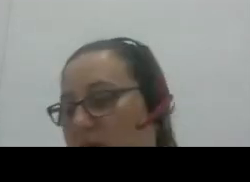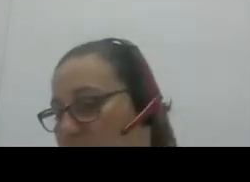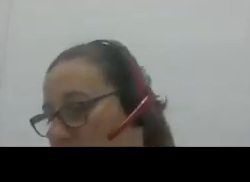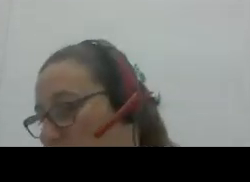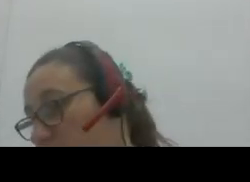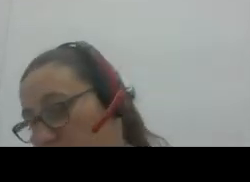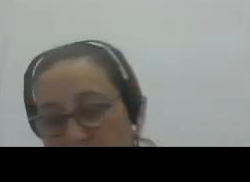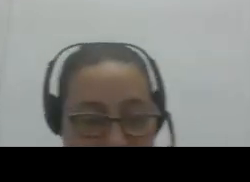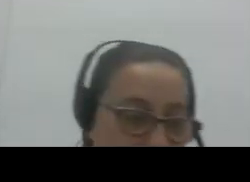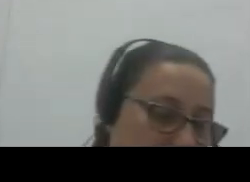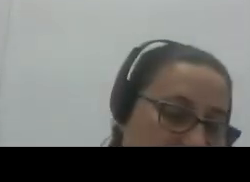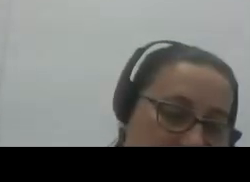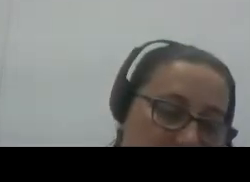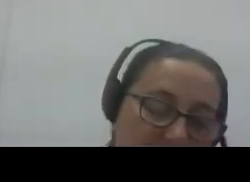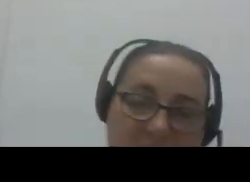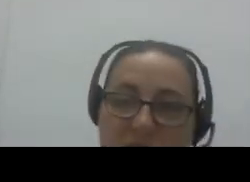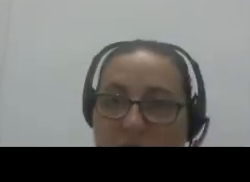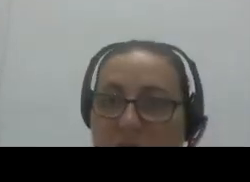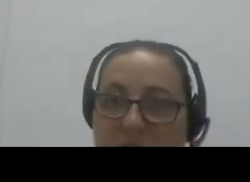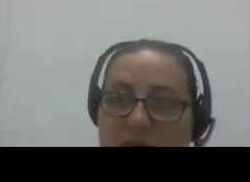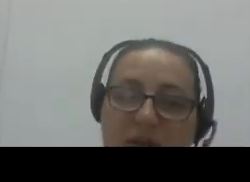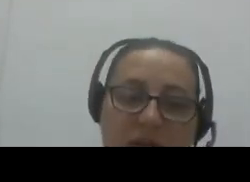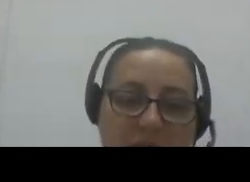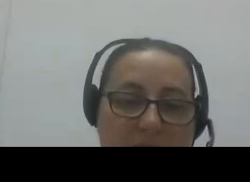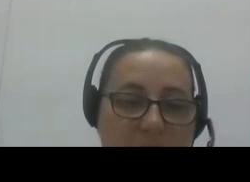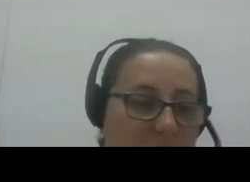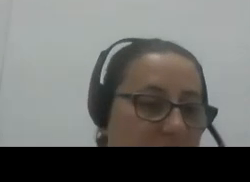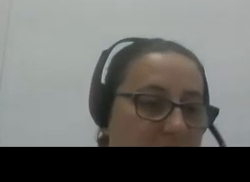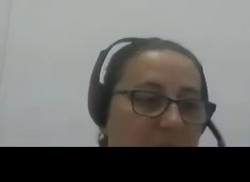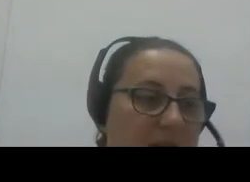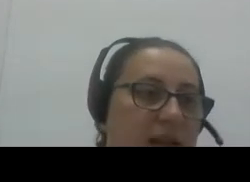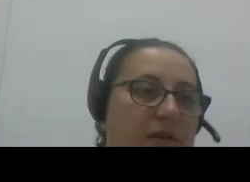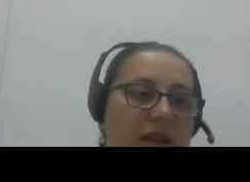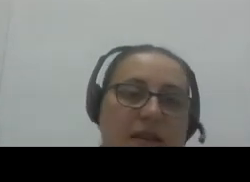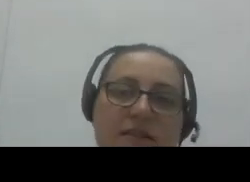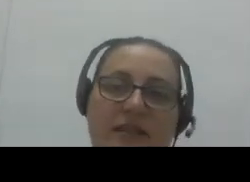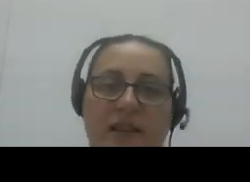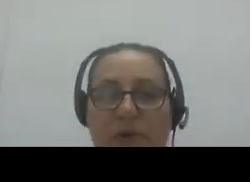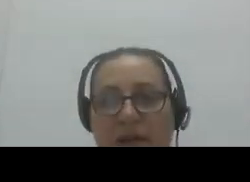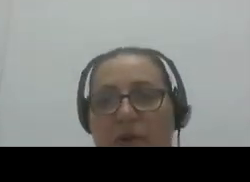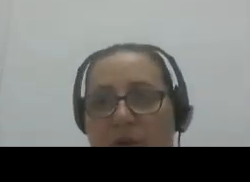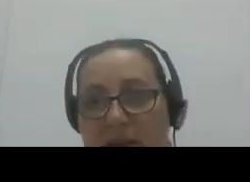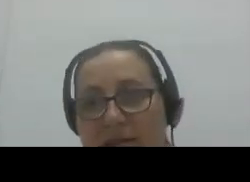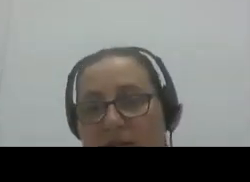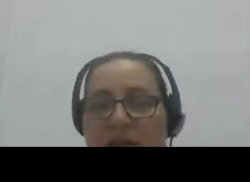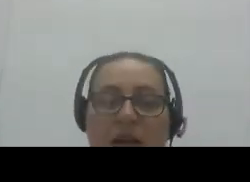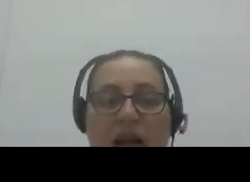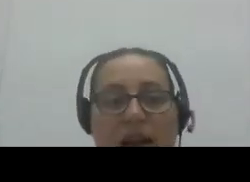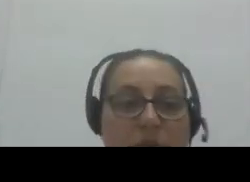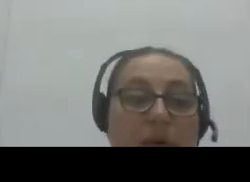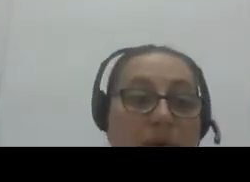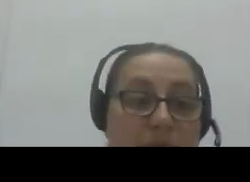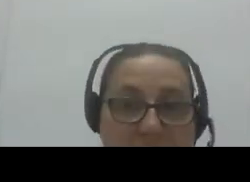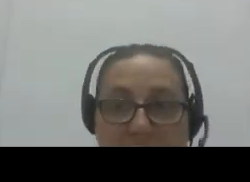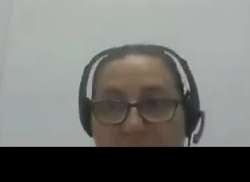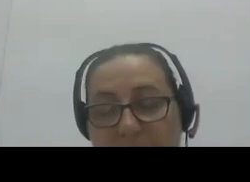video. Los videos en realidad son dos los que componen esta parte de la unidad, así ya después damos comienzo a